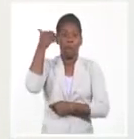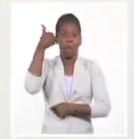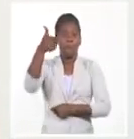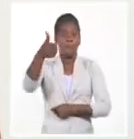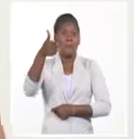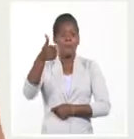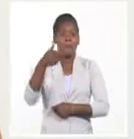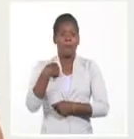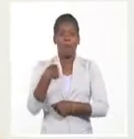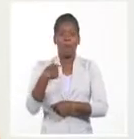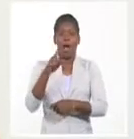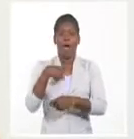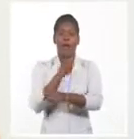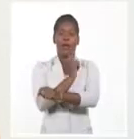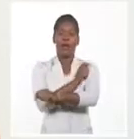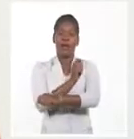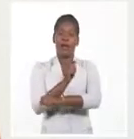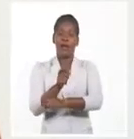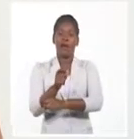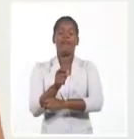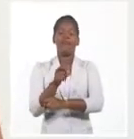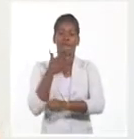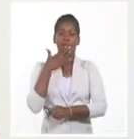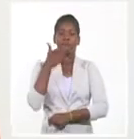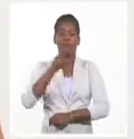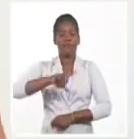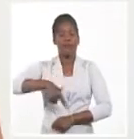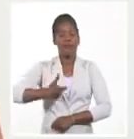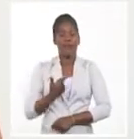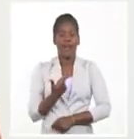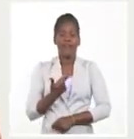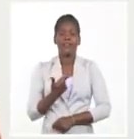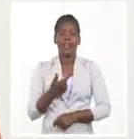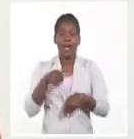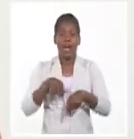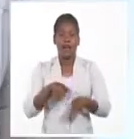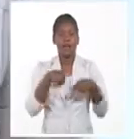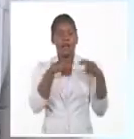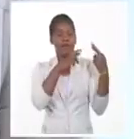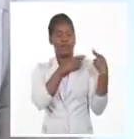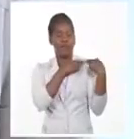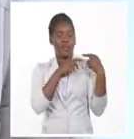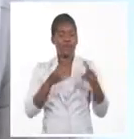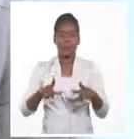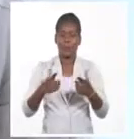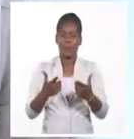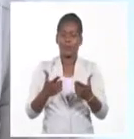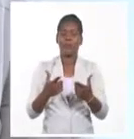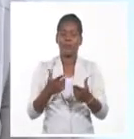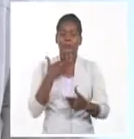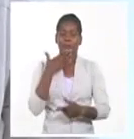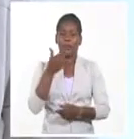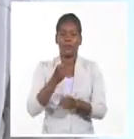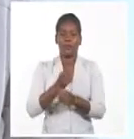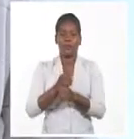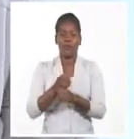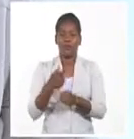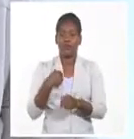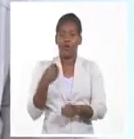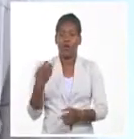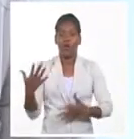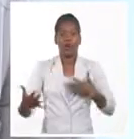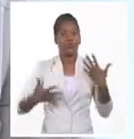las bases para de alguna manera poder encauzar la responsabilidad que ahora tengo. Un orgullo para mí ser instructora de arte y no me imagino